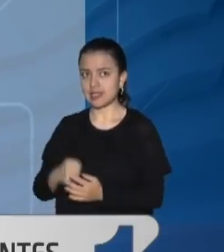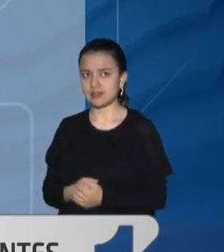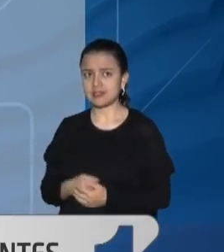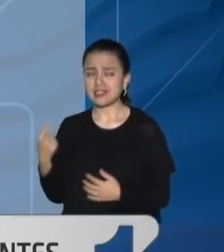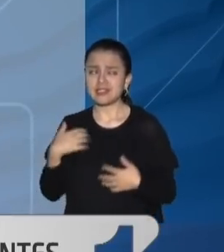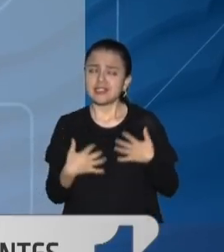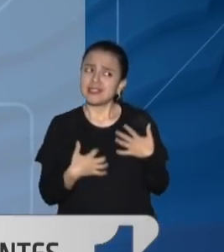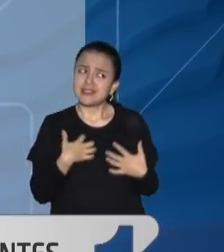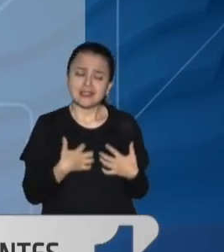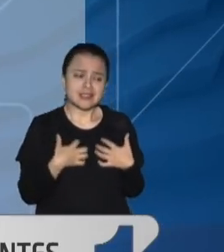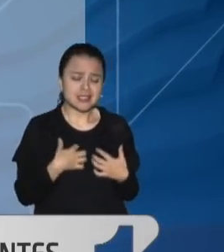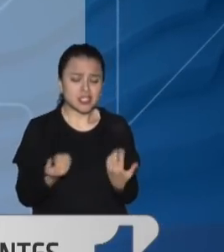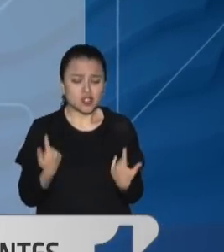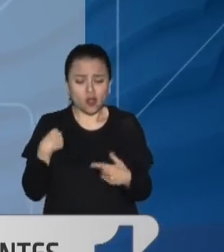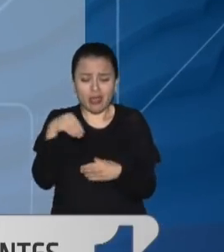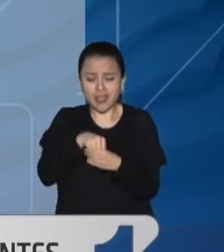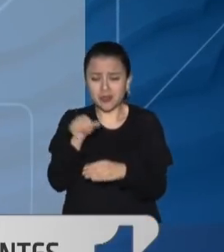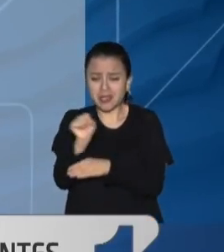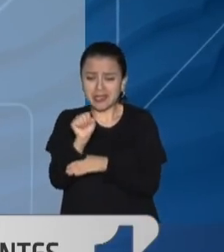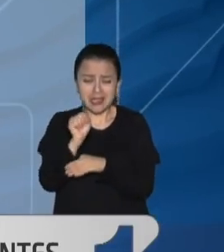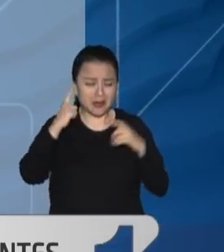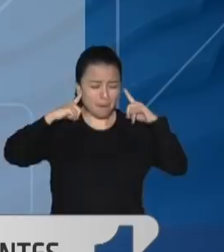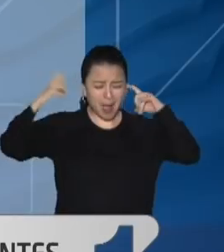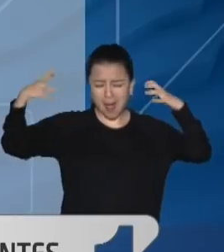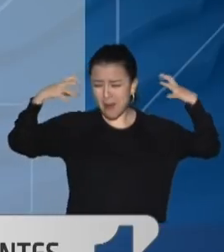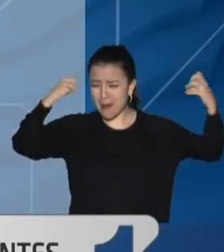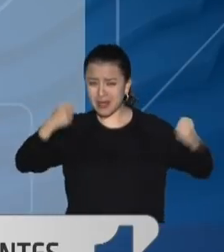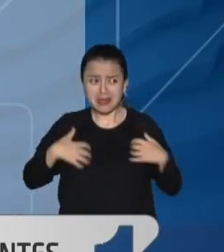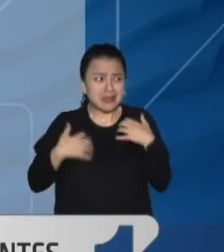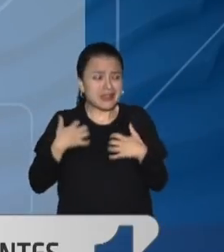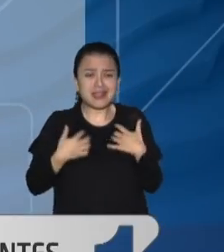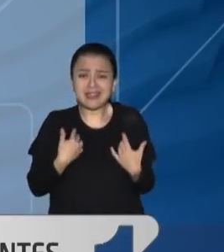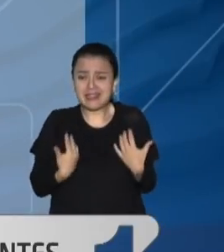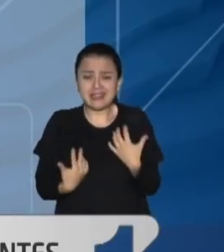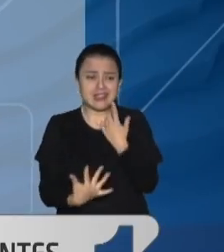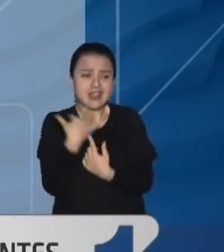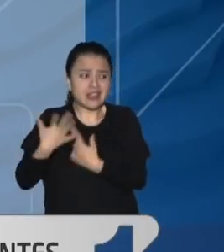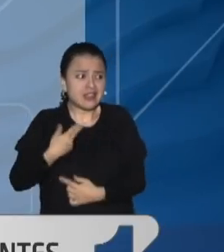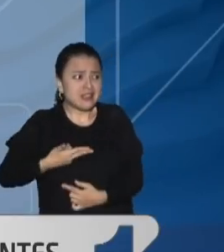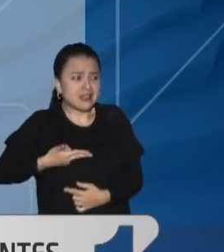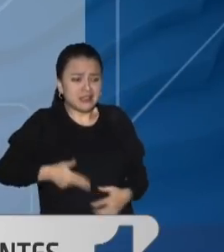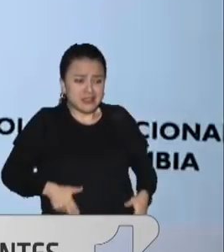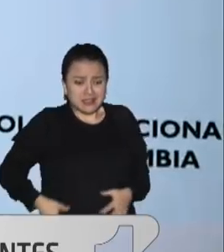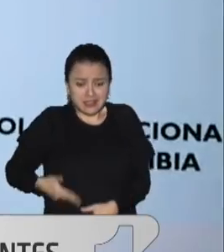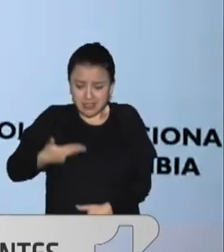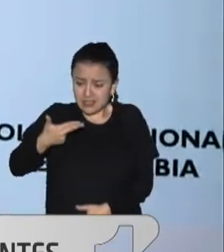había en ese momento en la vía, y que por eso hizo disparos al aire, que lo hizo